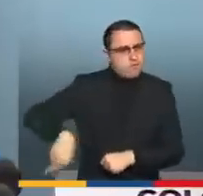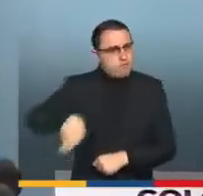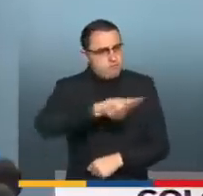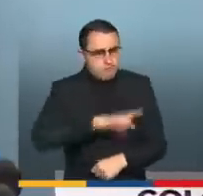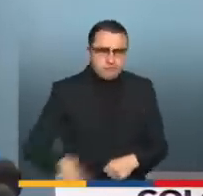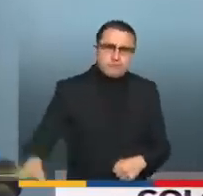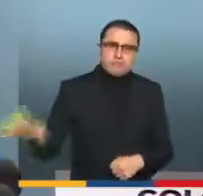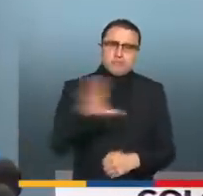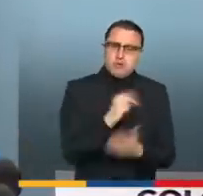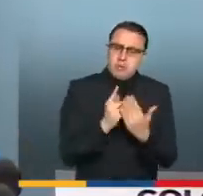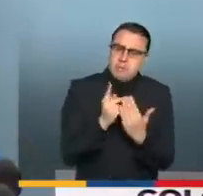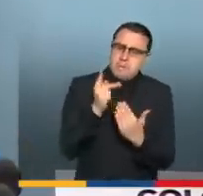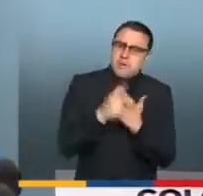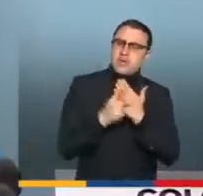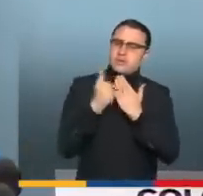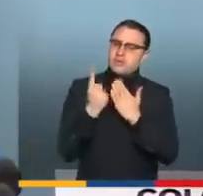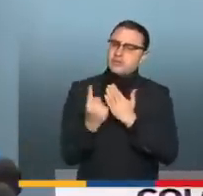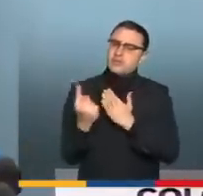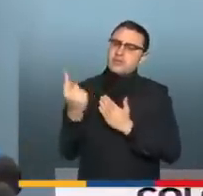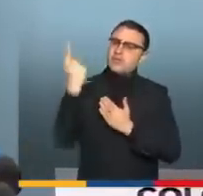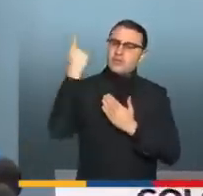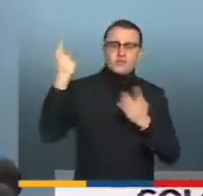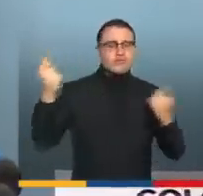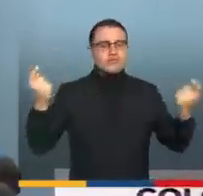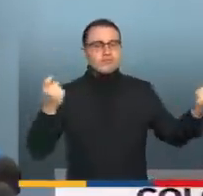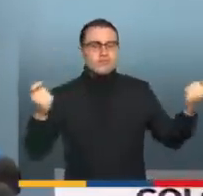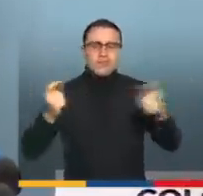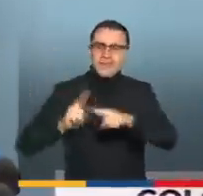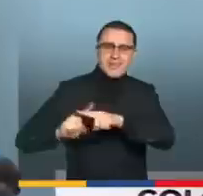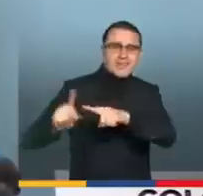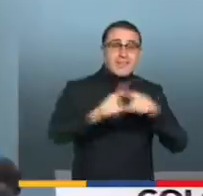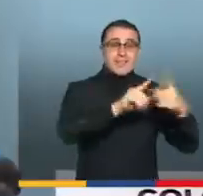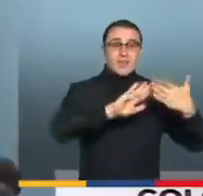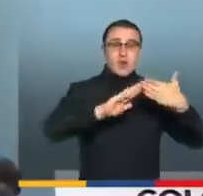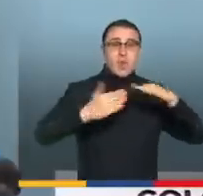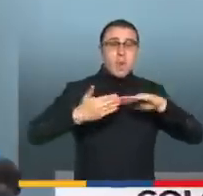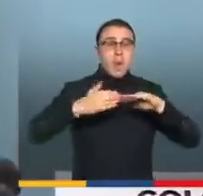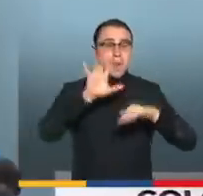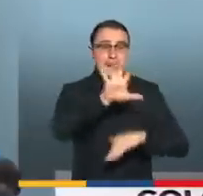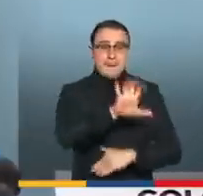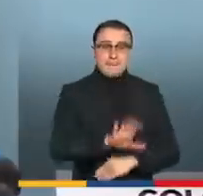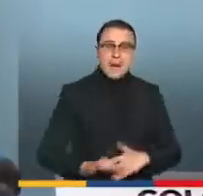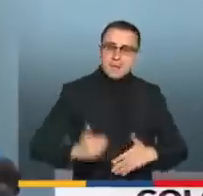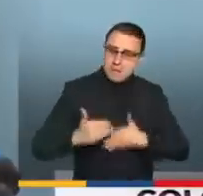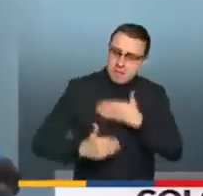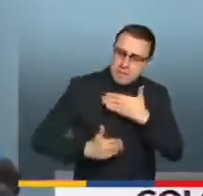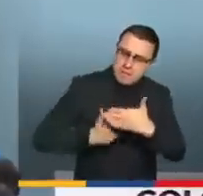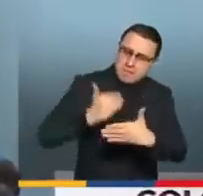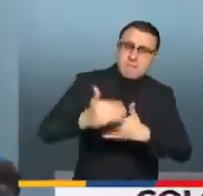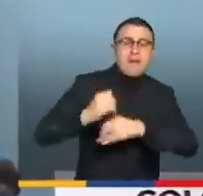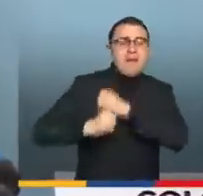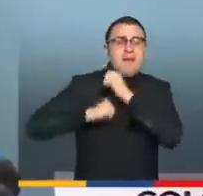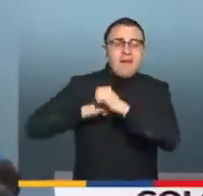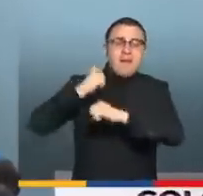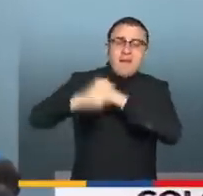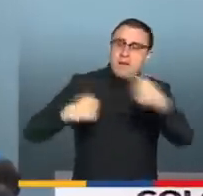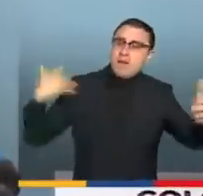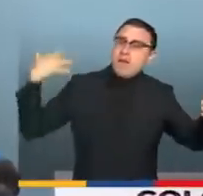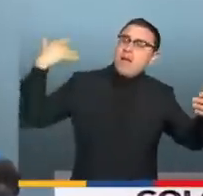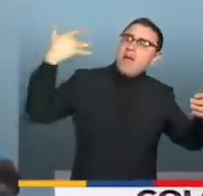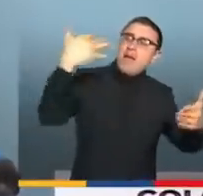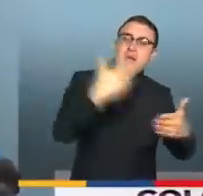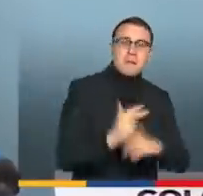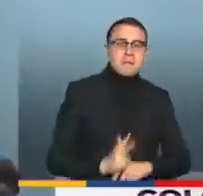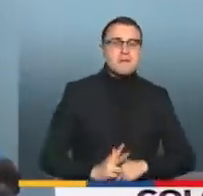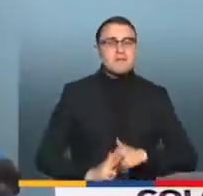proyectos políticos diferentes en una comunidad de naciones que se vaya construyendo al cabo de los años de una manera cada